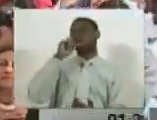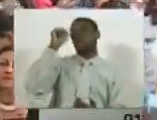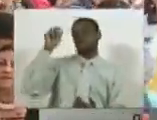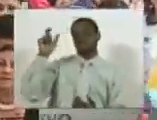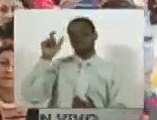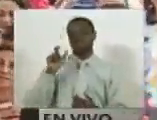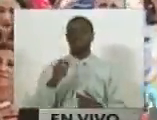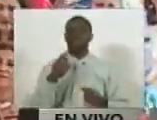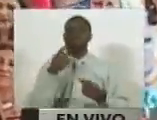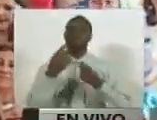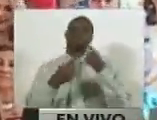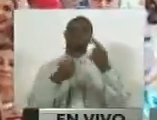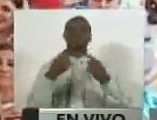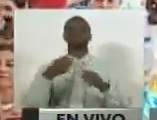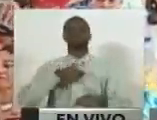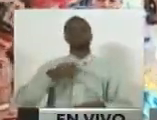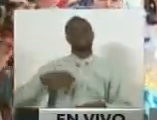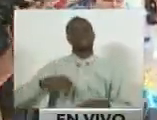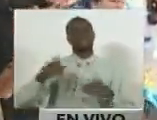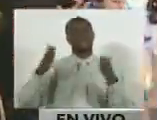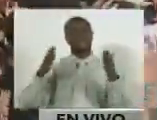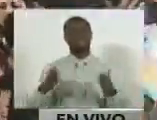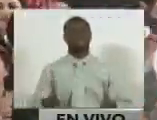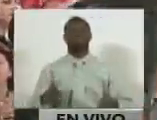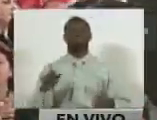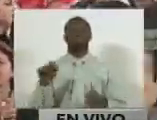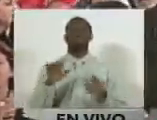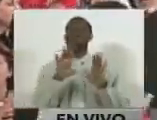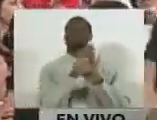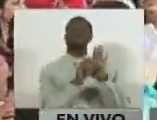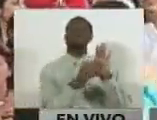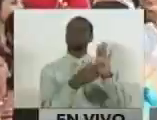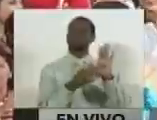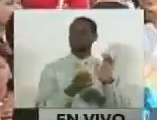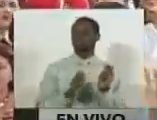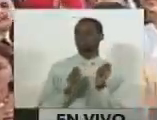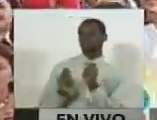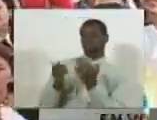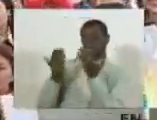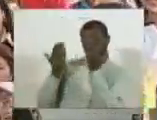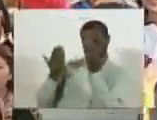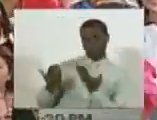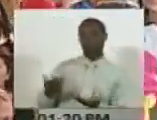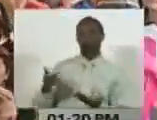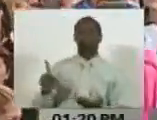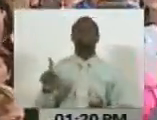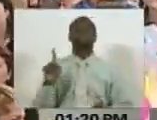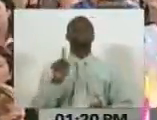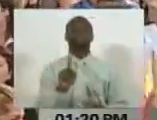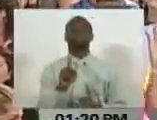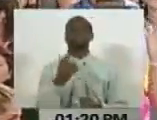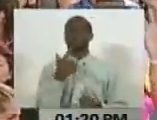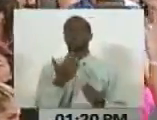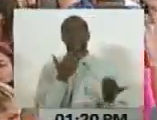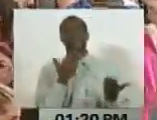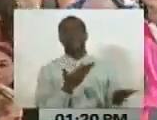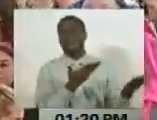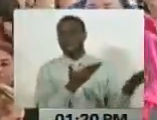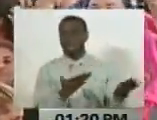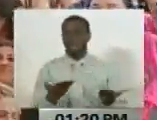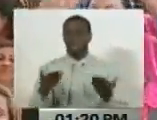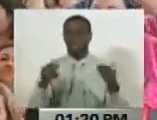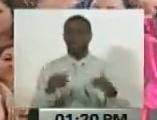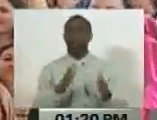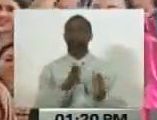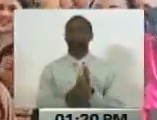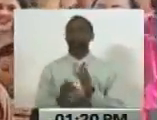Moros, presidente constitucional de la República Bolivariana de Venezuela, les da cordial bienvenida al acto de